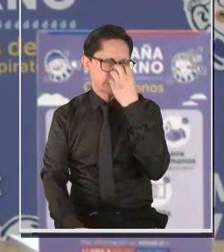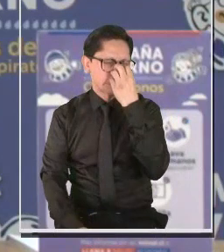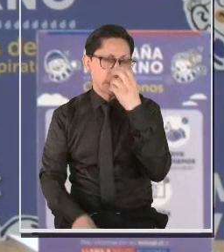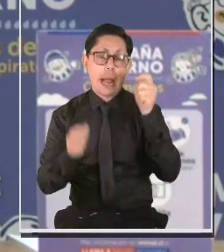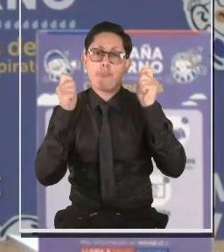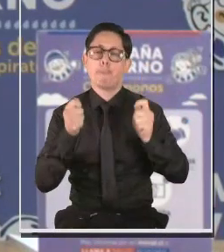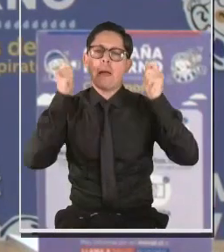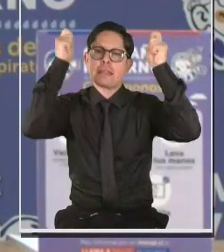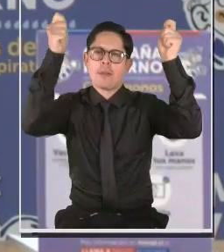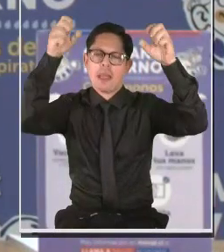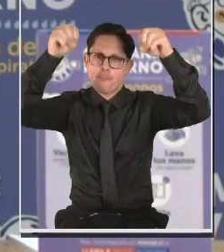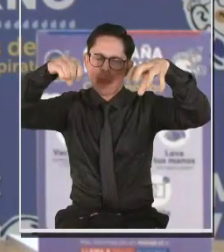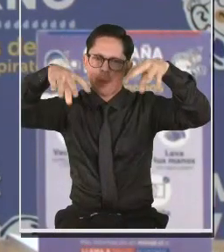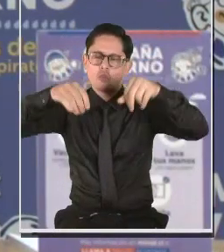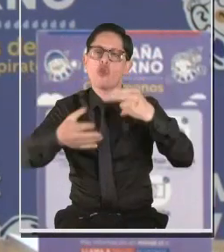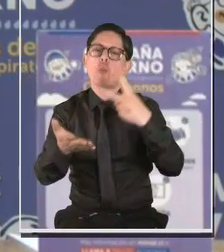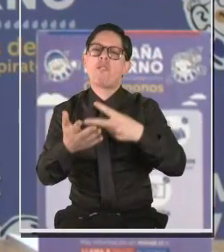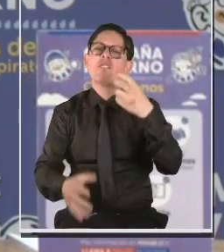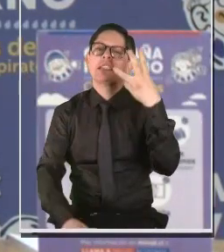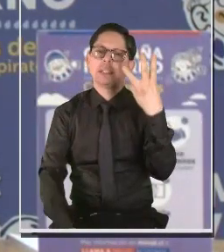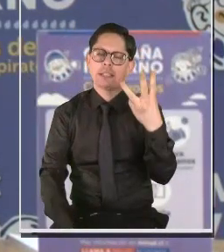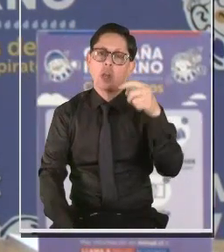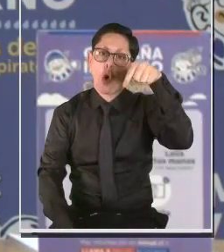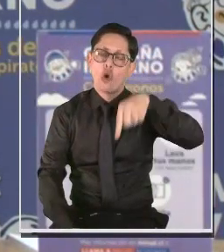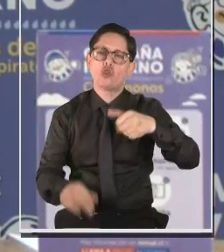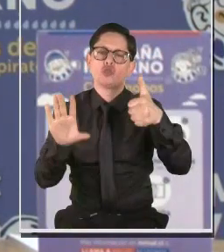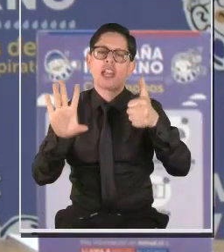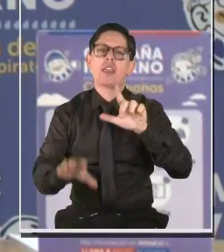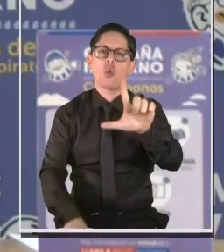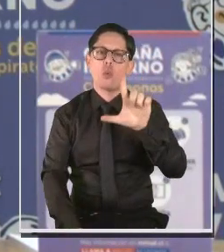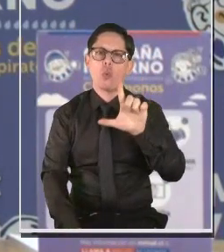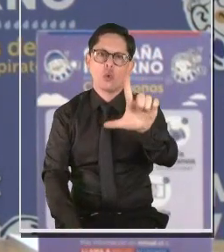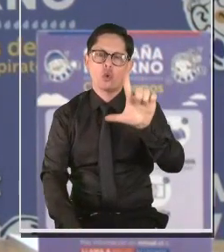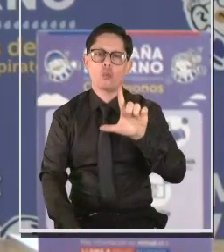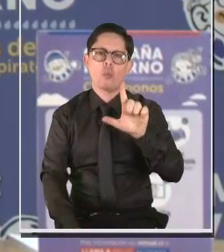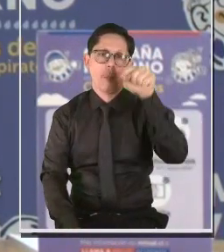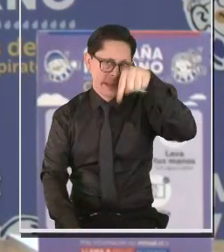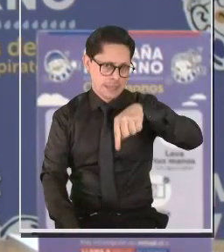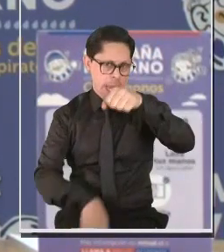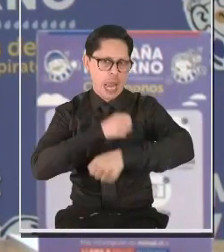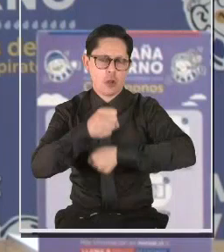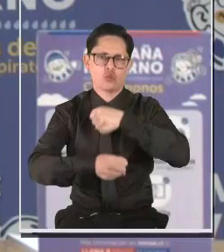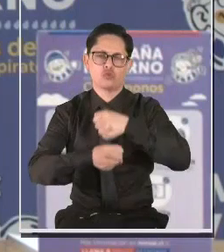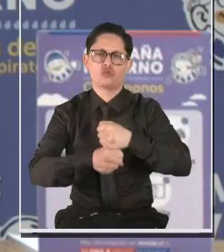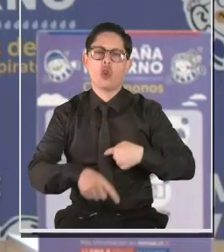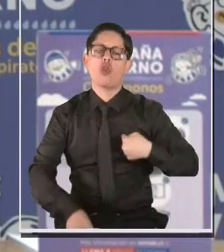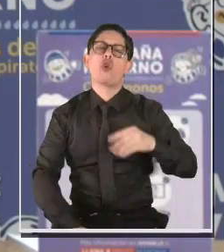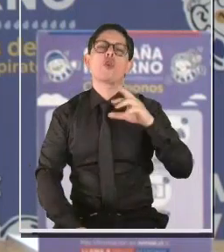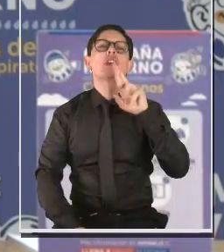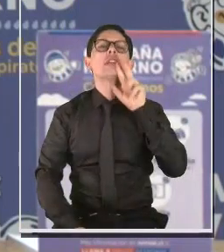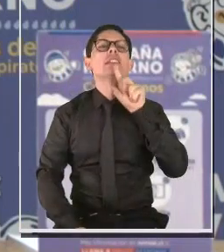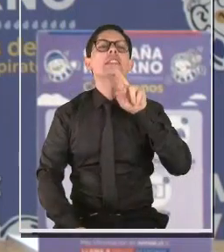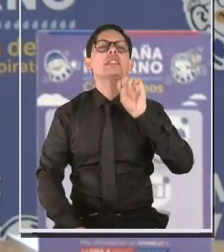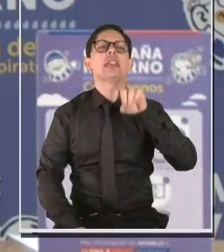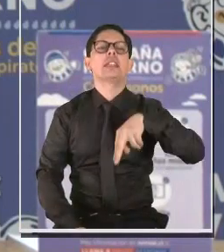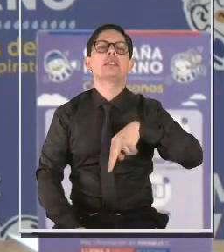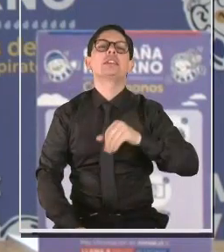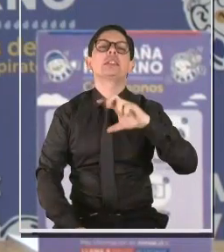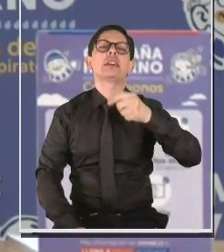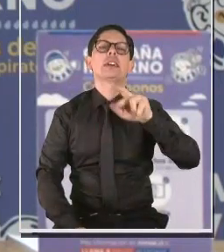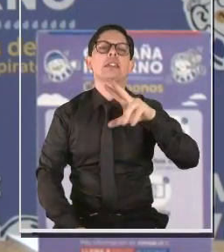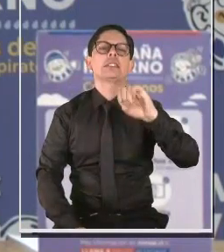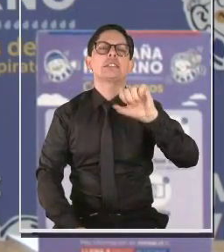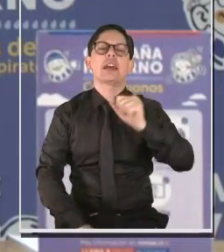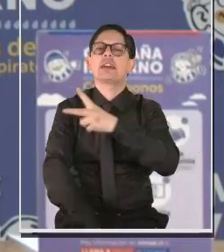campaña de invierno de este año 2023 hoy 6 de julio del presente año soy el doctor Cristian García jefe del departamento